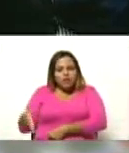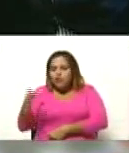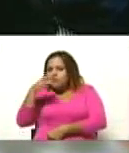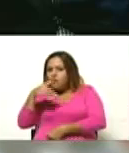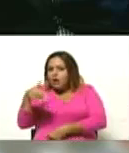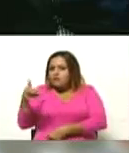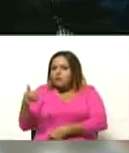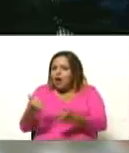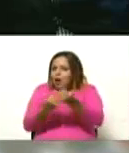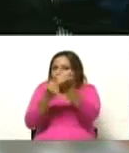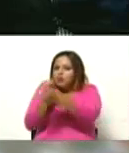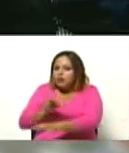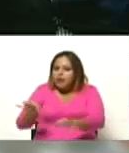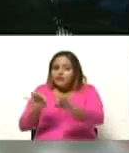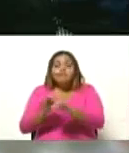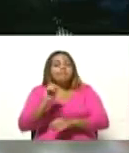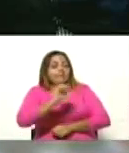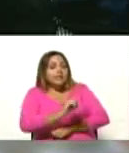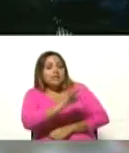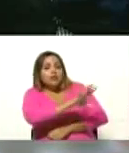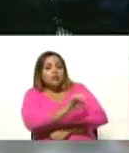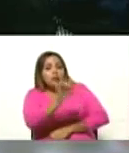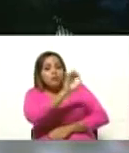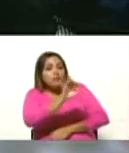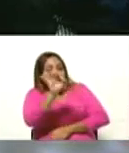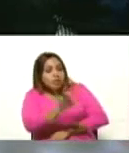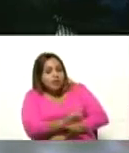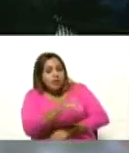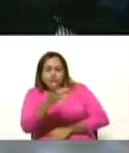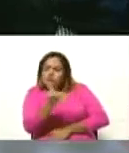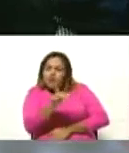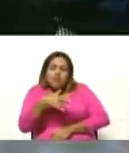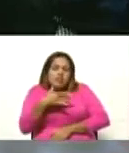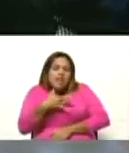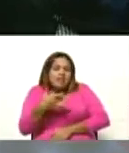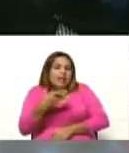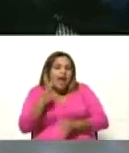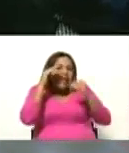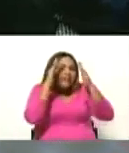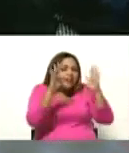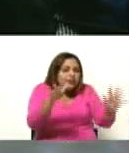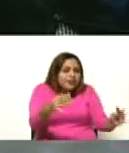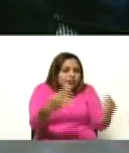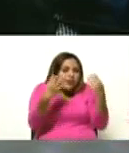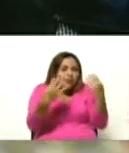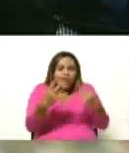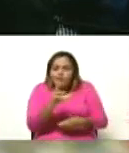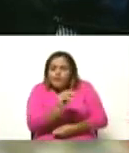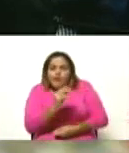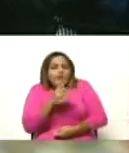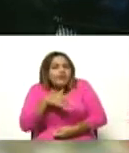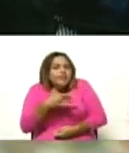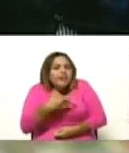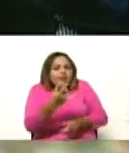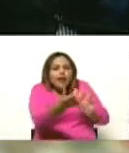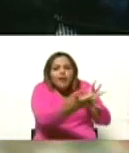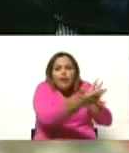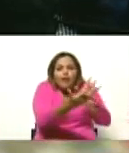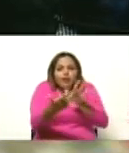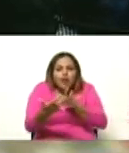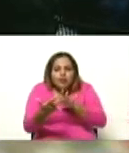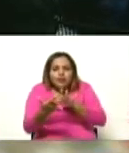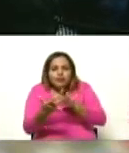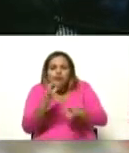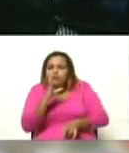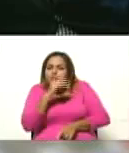con un 50% que no se siente escuchado, que no se sienta representado, que no siente que hay cercanía o que se